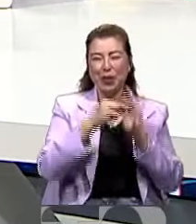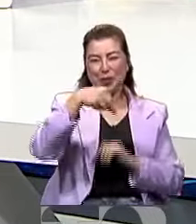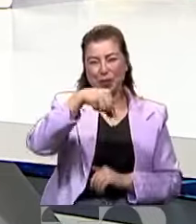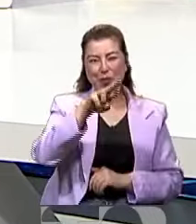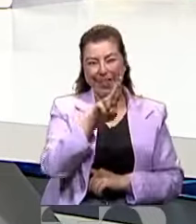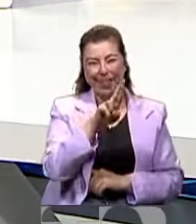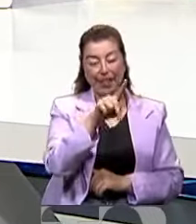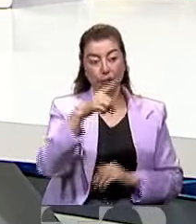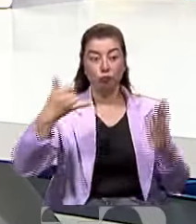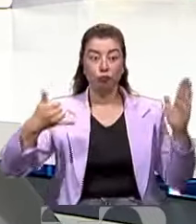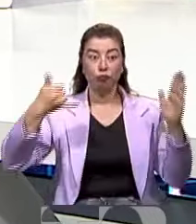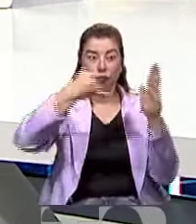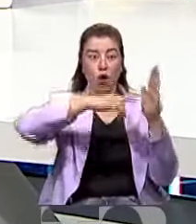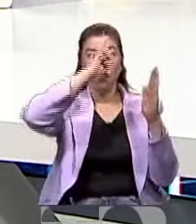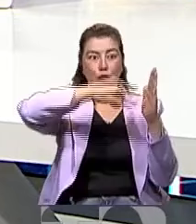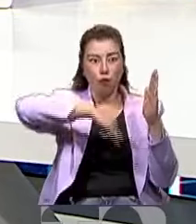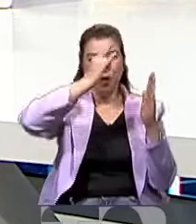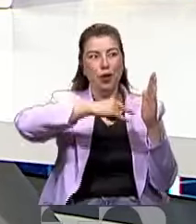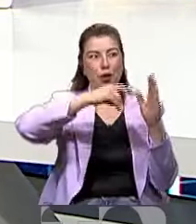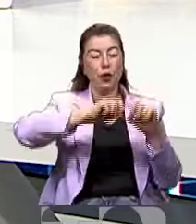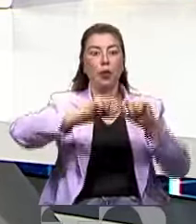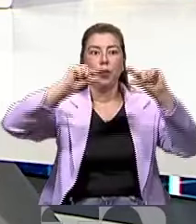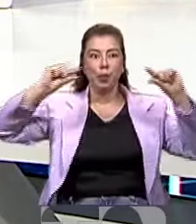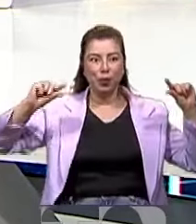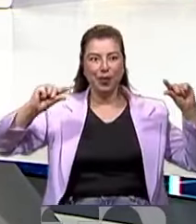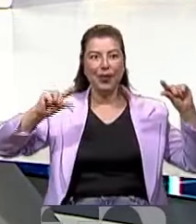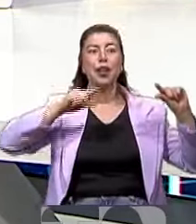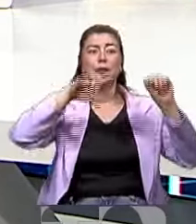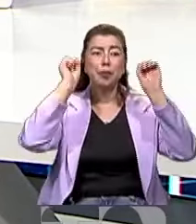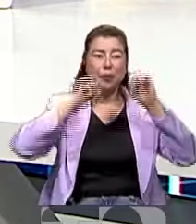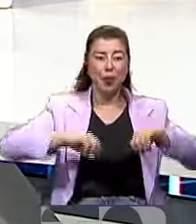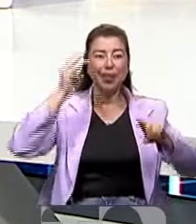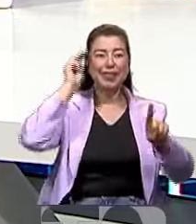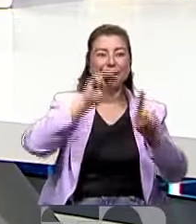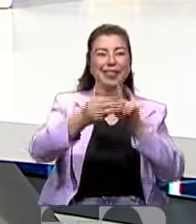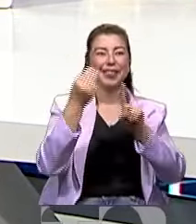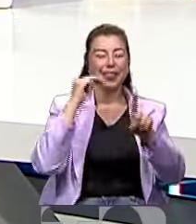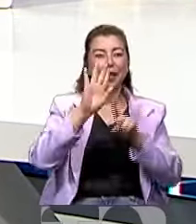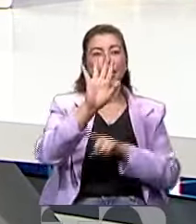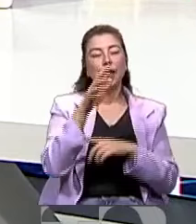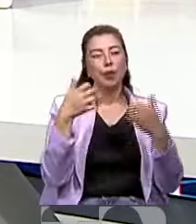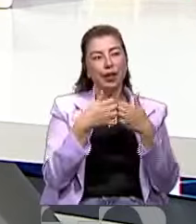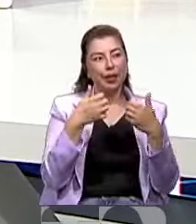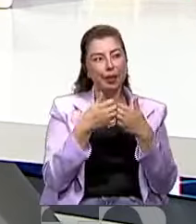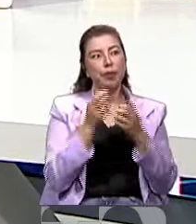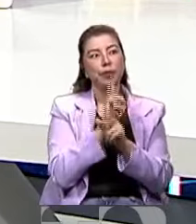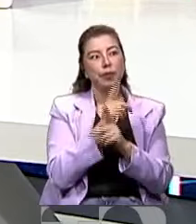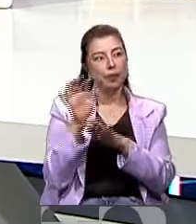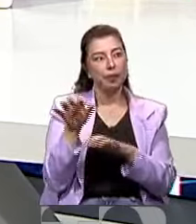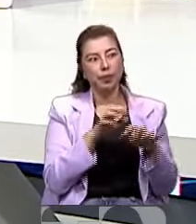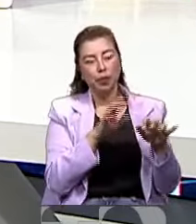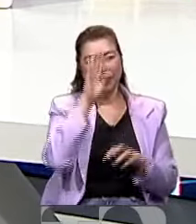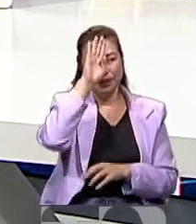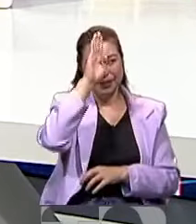dibujito que está en su pantalla y rápidamente se le va a desplegar nuestro contacto para que nos escriba. Un equipo de producción está siempre en cargo de ese WhatsApp